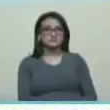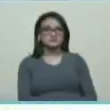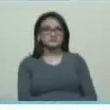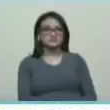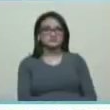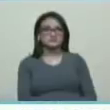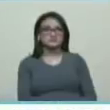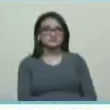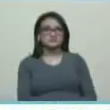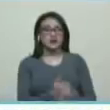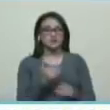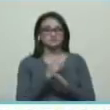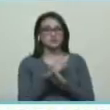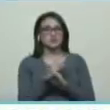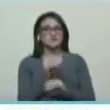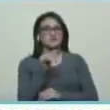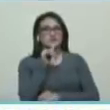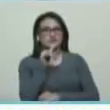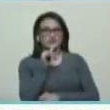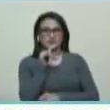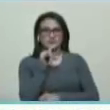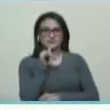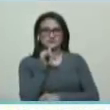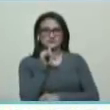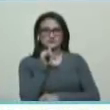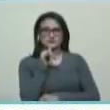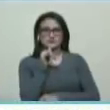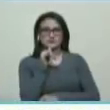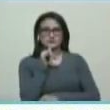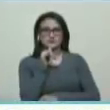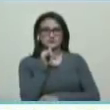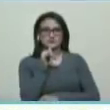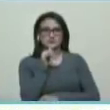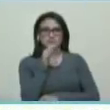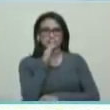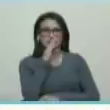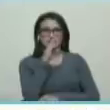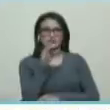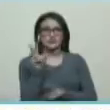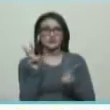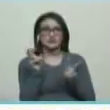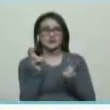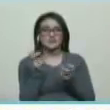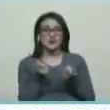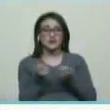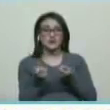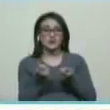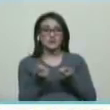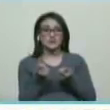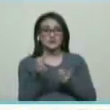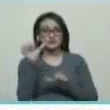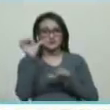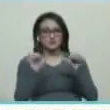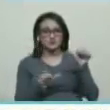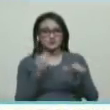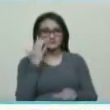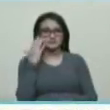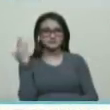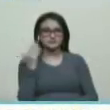Antes de ello, vámonos de inmediato, información que se desarrolla a esta hora en vivo y directo en materia económica. Escuchemos de inmediato.